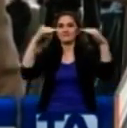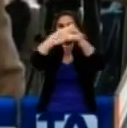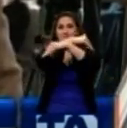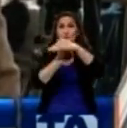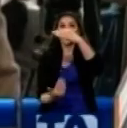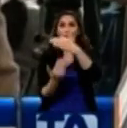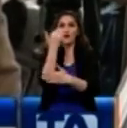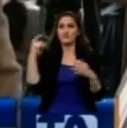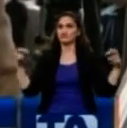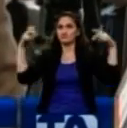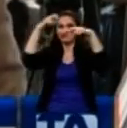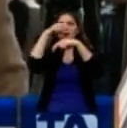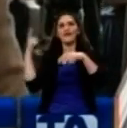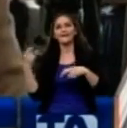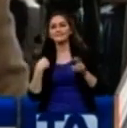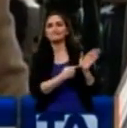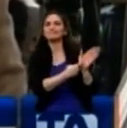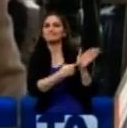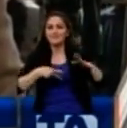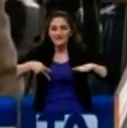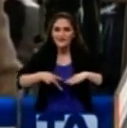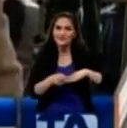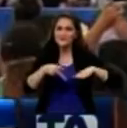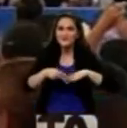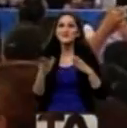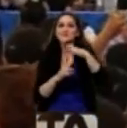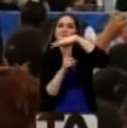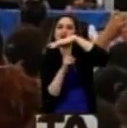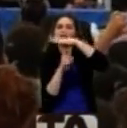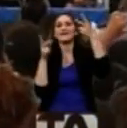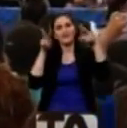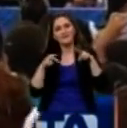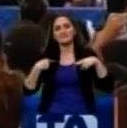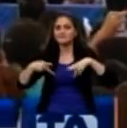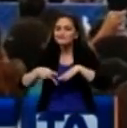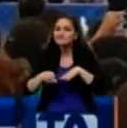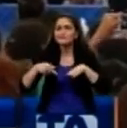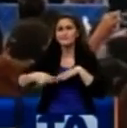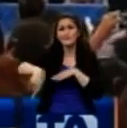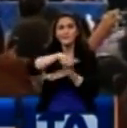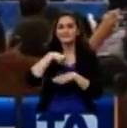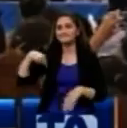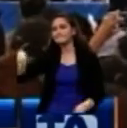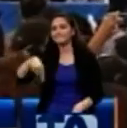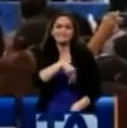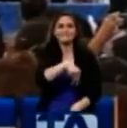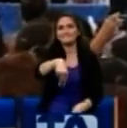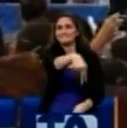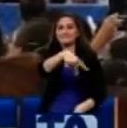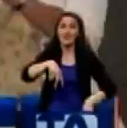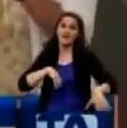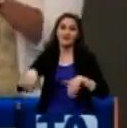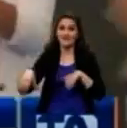polideportivo jimz donal del parquees y en horas de la tarde su agenda en Guayaquil combinará con el acostumbrado